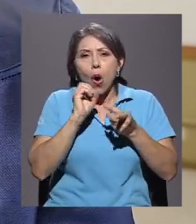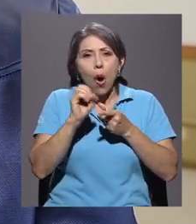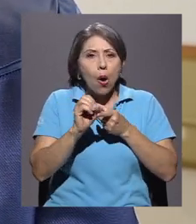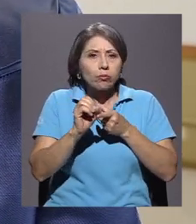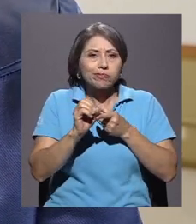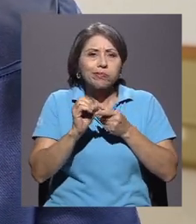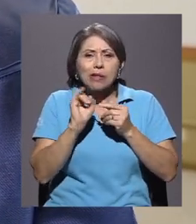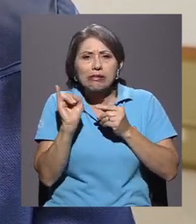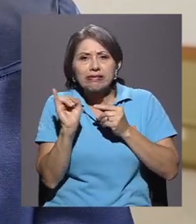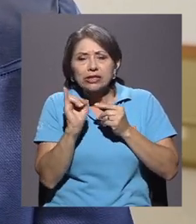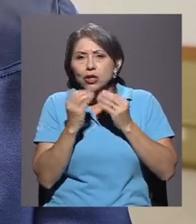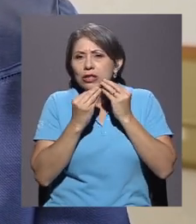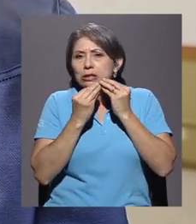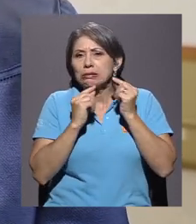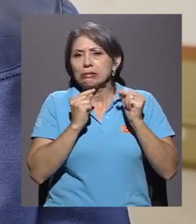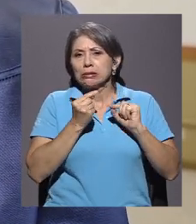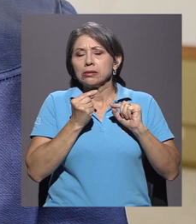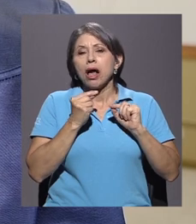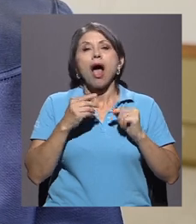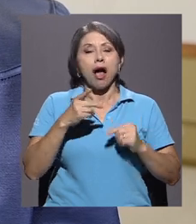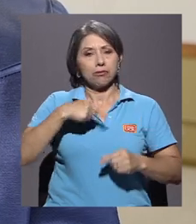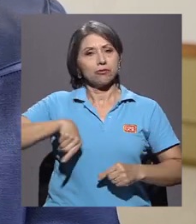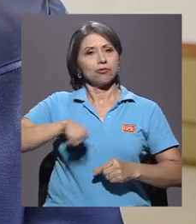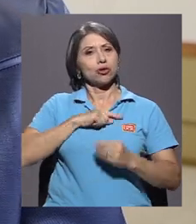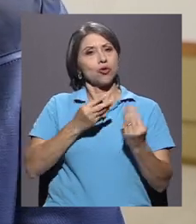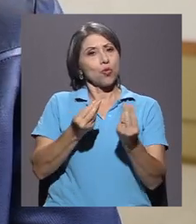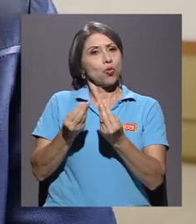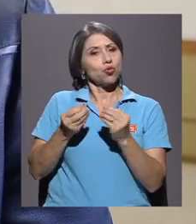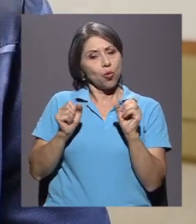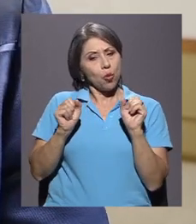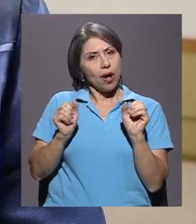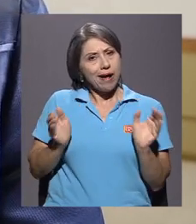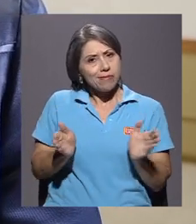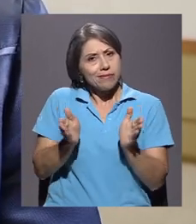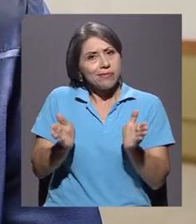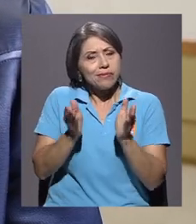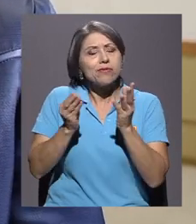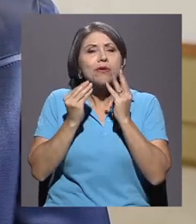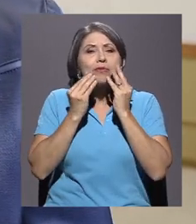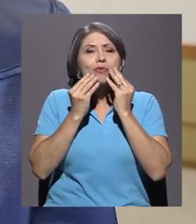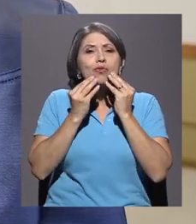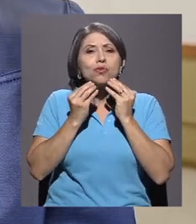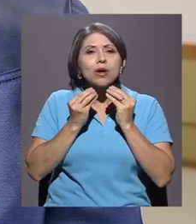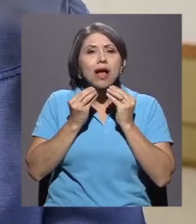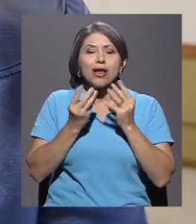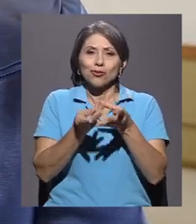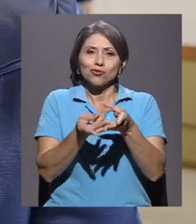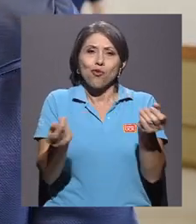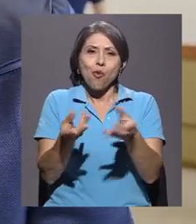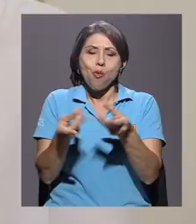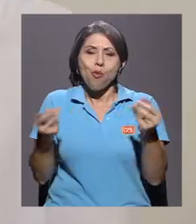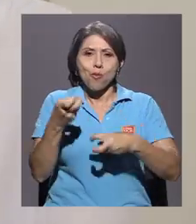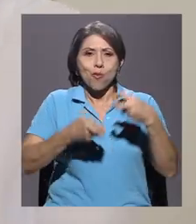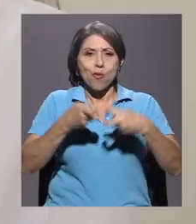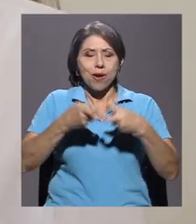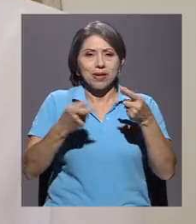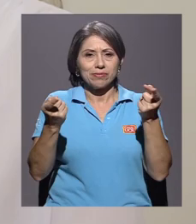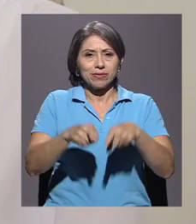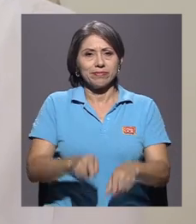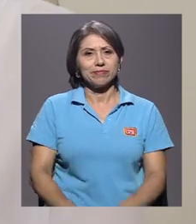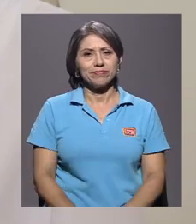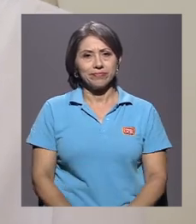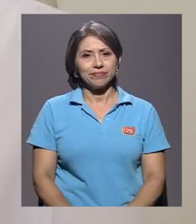darse ciertas infecciones. Entonces, nuestro producto, además de ayudarle a estimular el crecimiento del vello facial, da la solución a cada uno de esos problemas que pueden